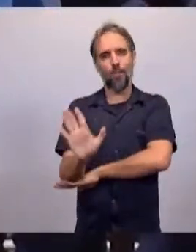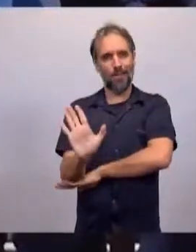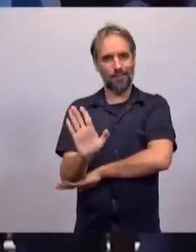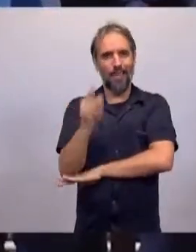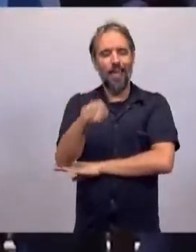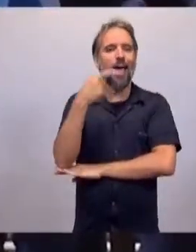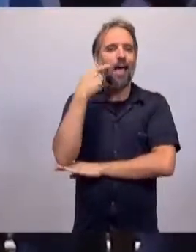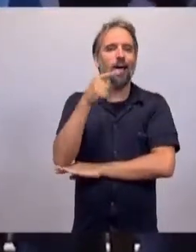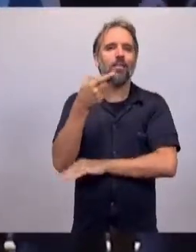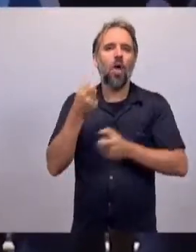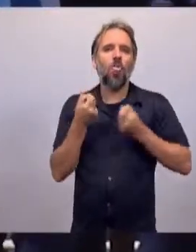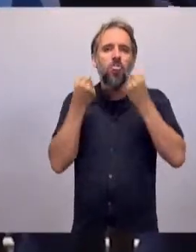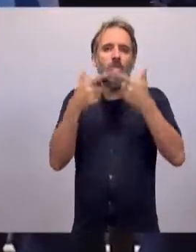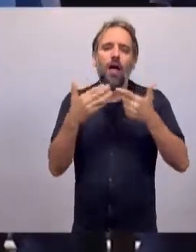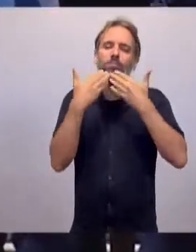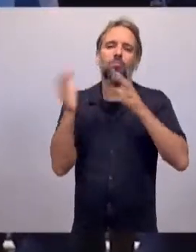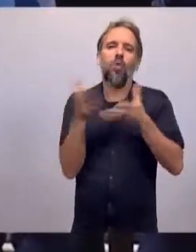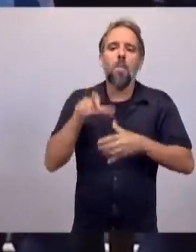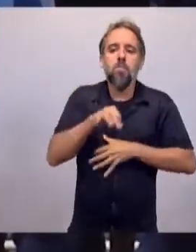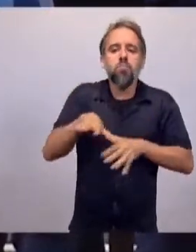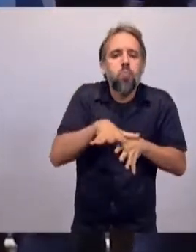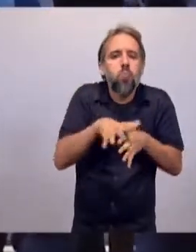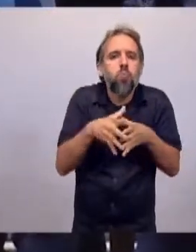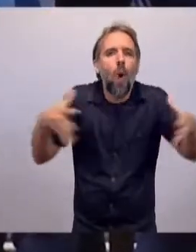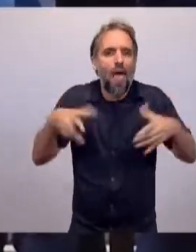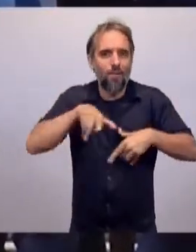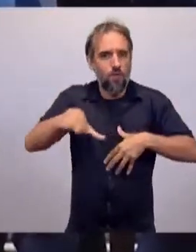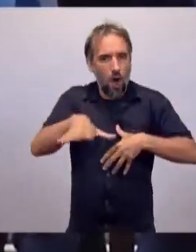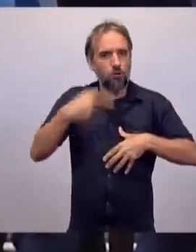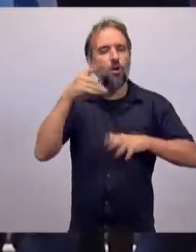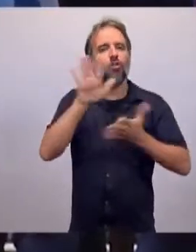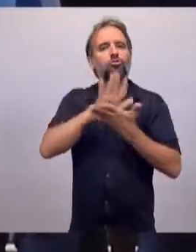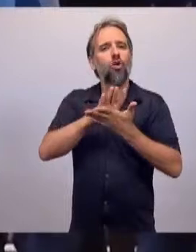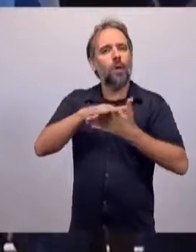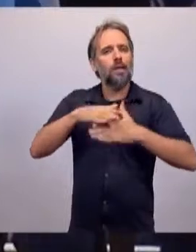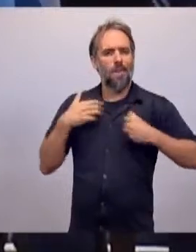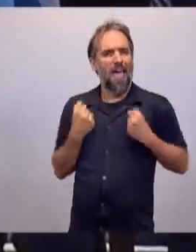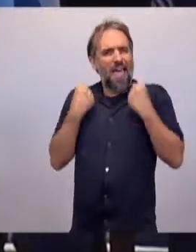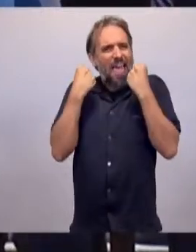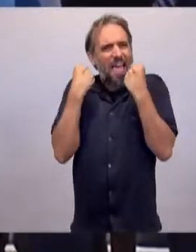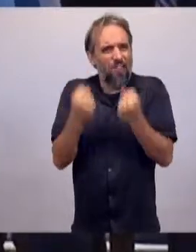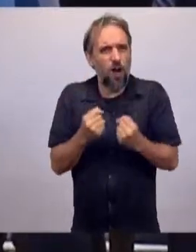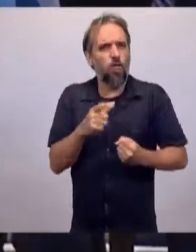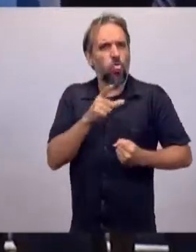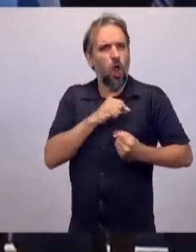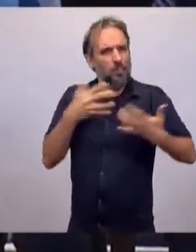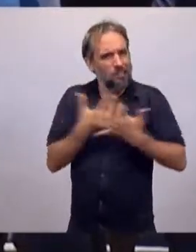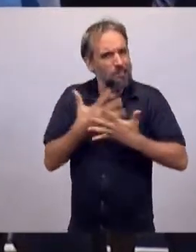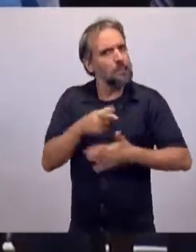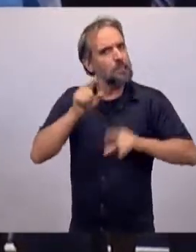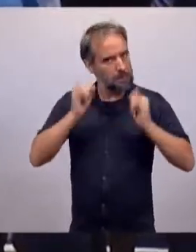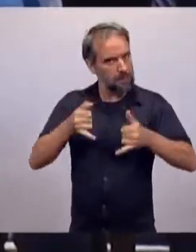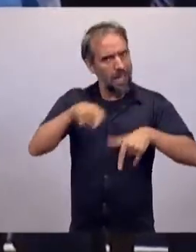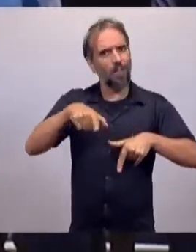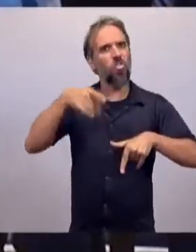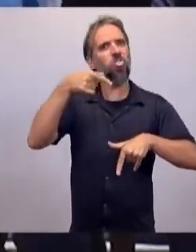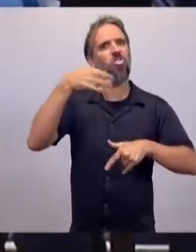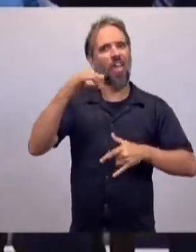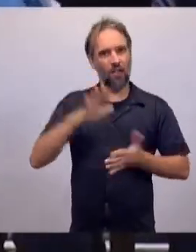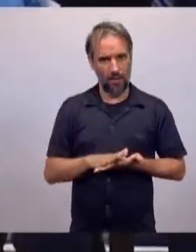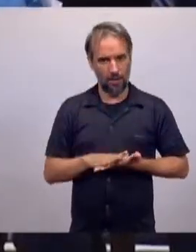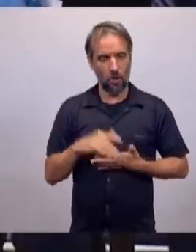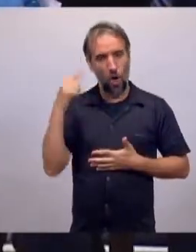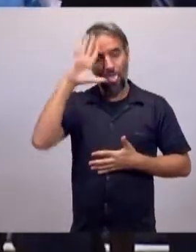del engrandecimiento de los pueblos, si no es a costa de supremos esfuerzos y dolorosos sacrificios. Pero